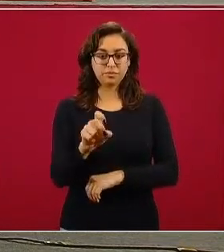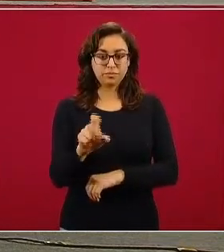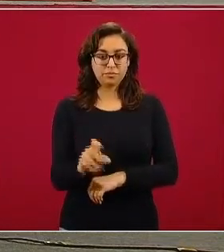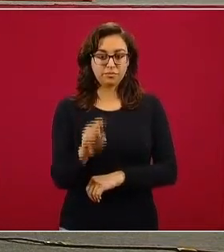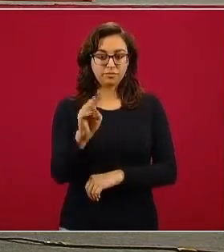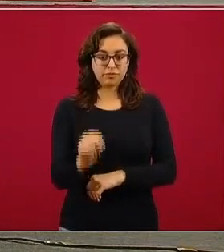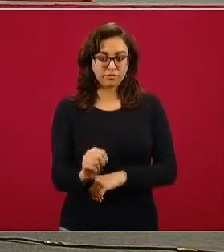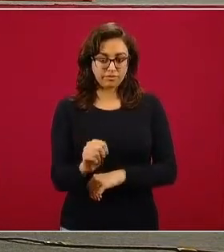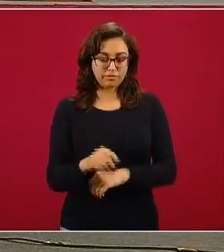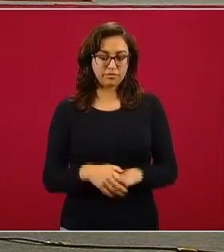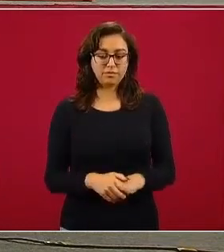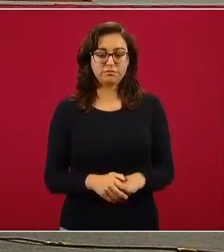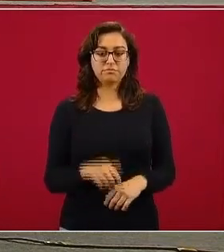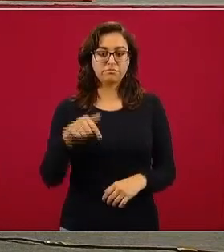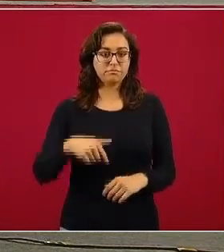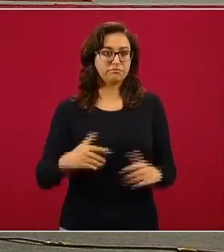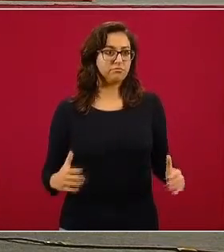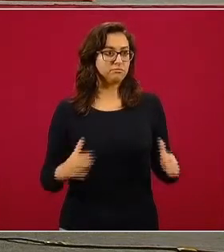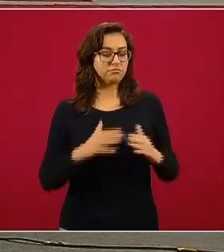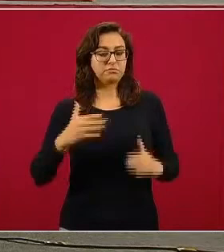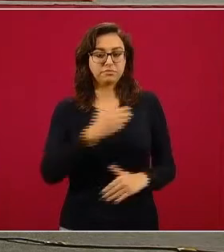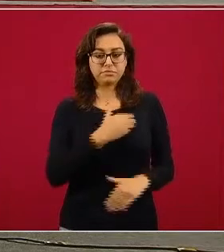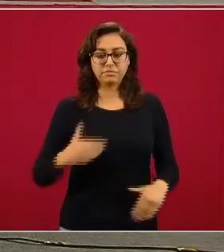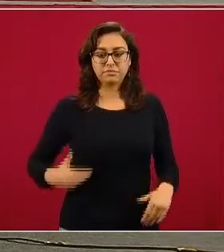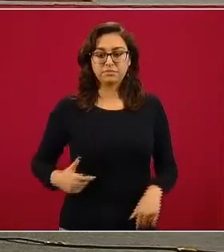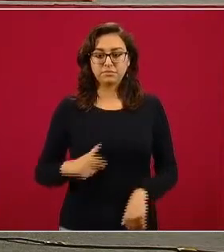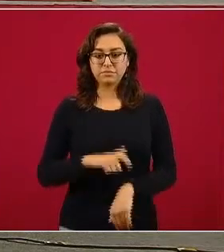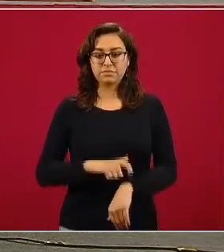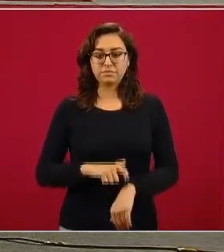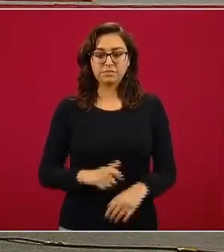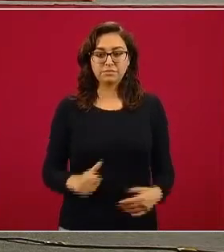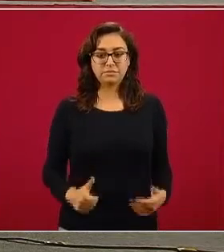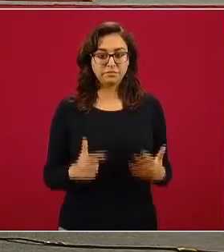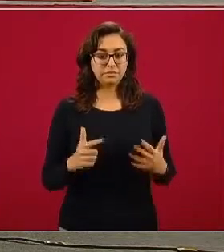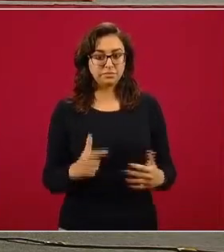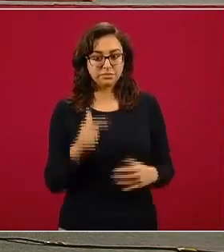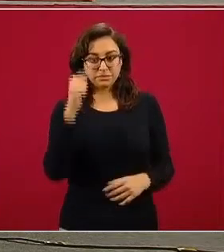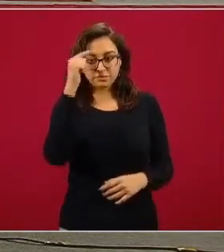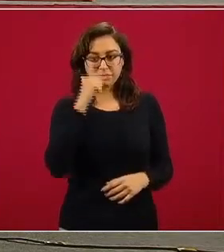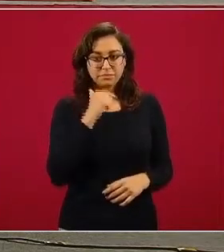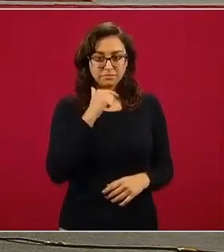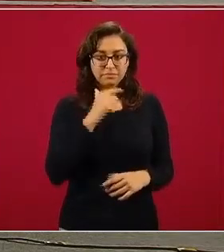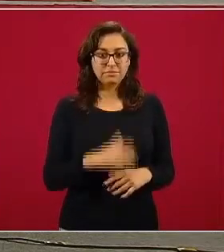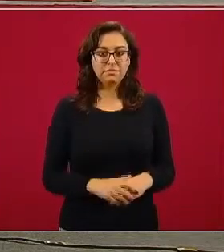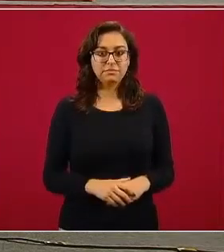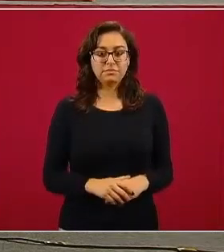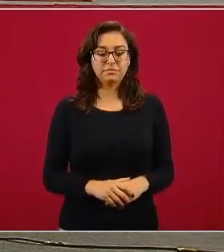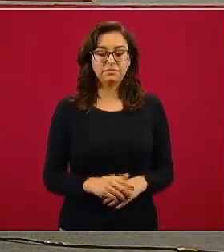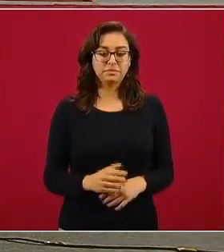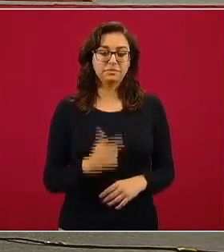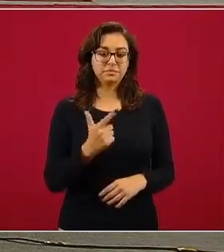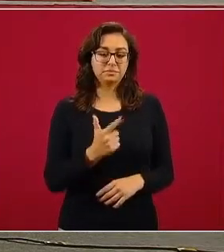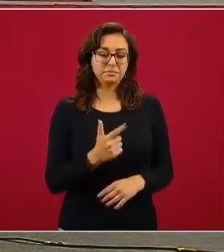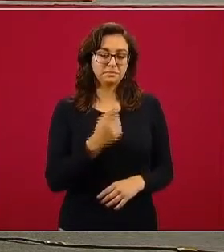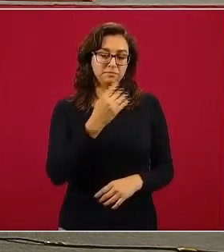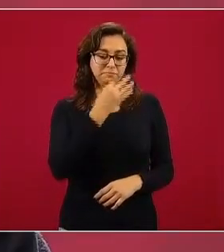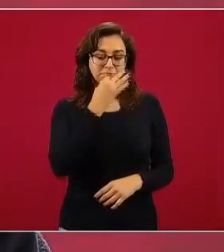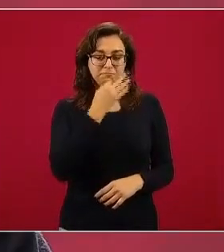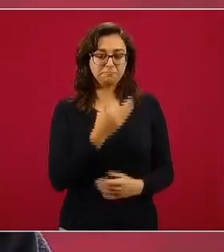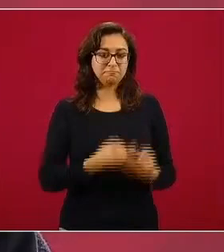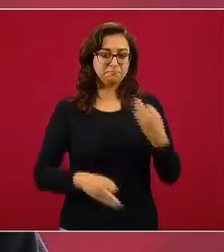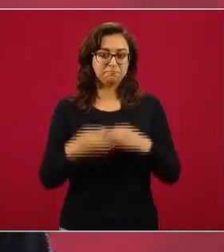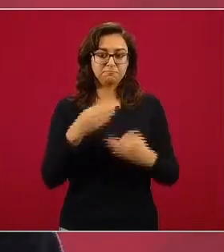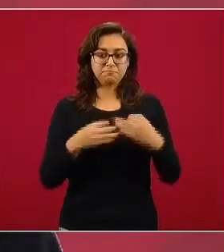239. Estamos en Palacio Nacional. Son exactamente las 7 de la noche. Acaba de cambiar a un minuto. Y también saludamos a todas